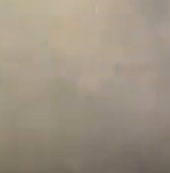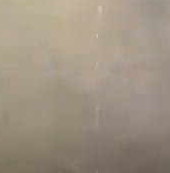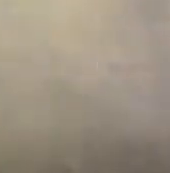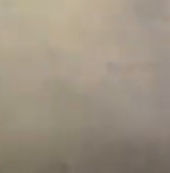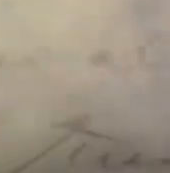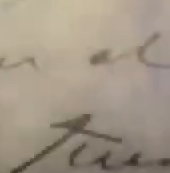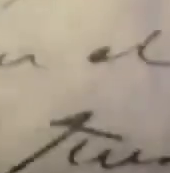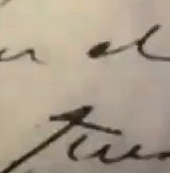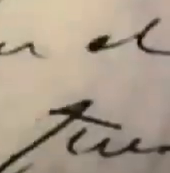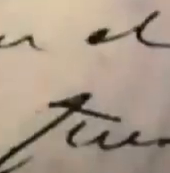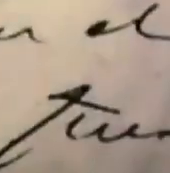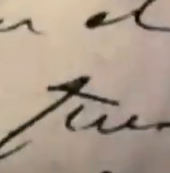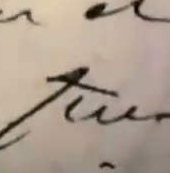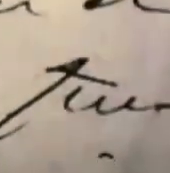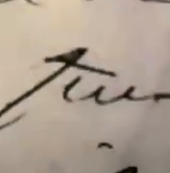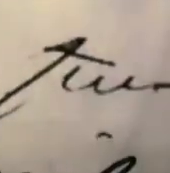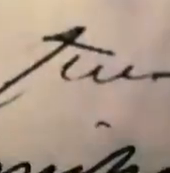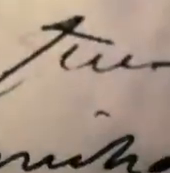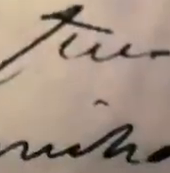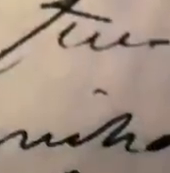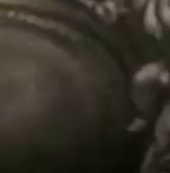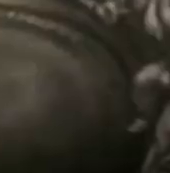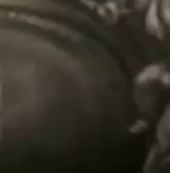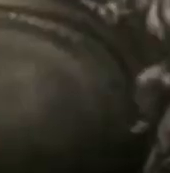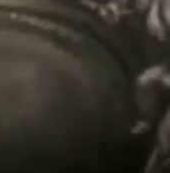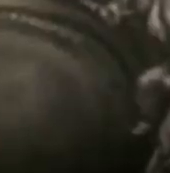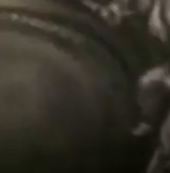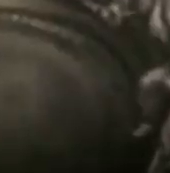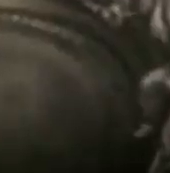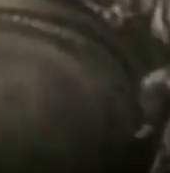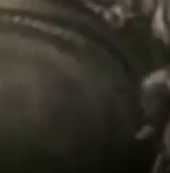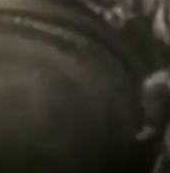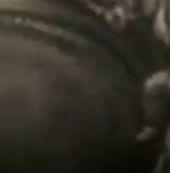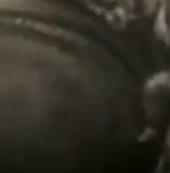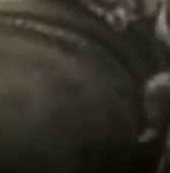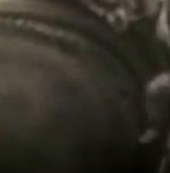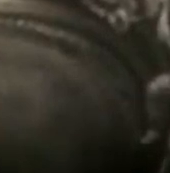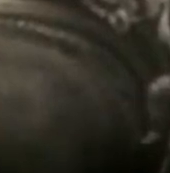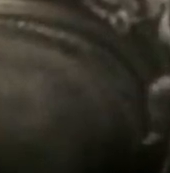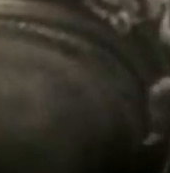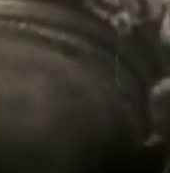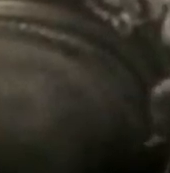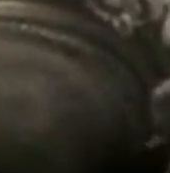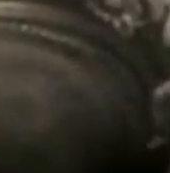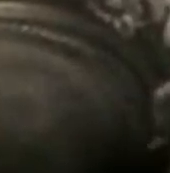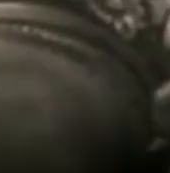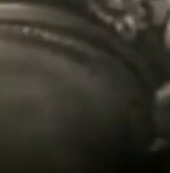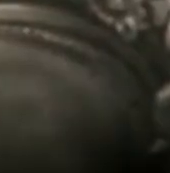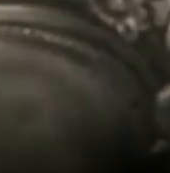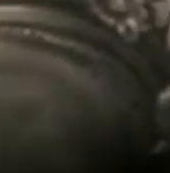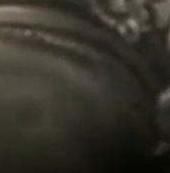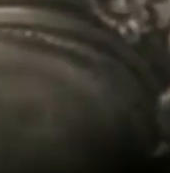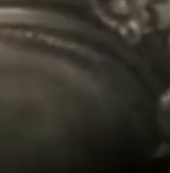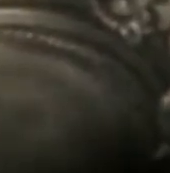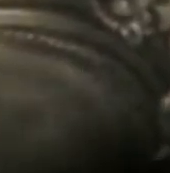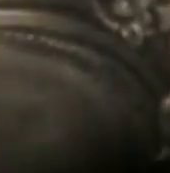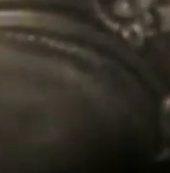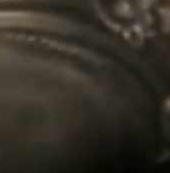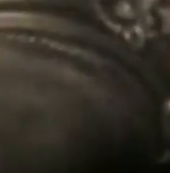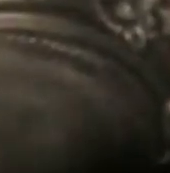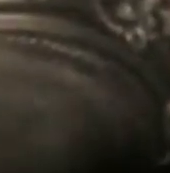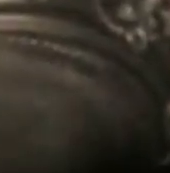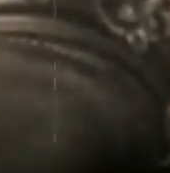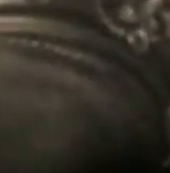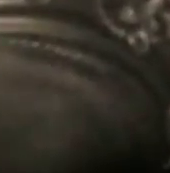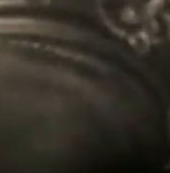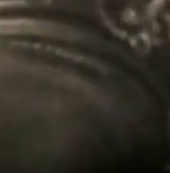que hizo un alto en una región de Durango. A semejanza de lo que ocurrió en el humilde pueblo de Dolores la noche del 15 de septiembre